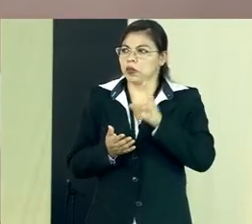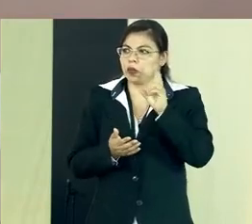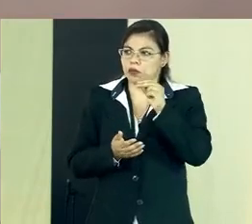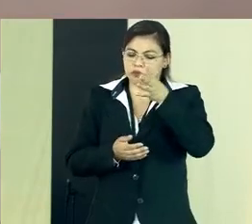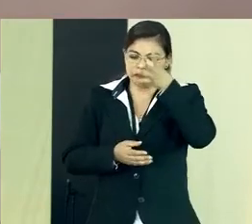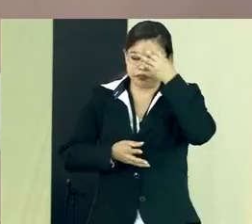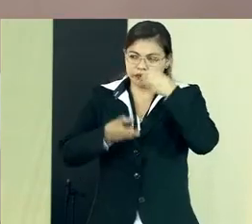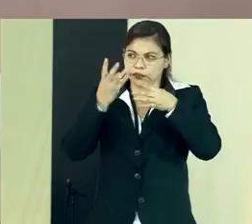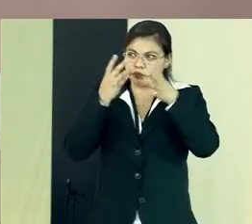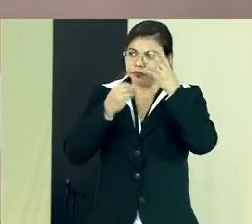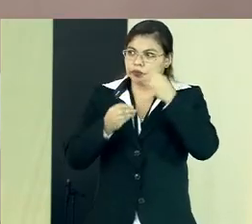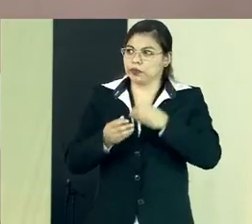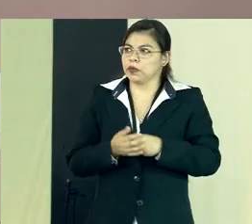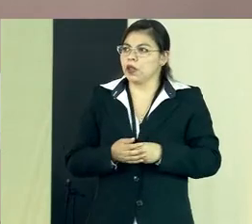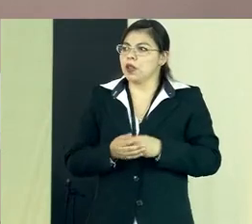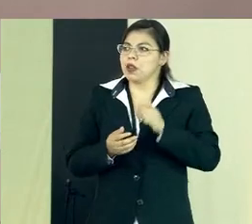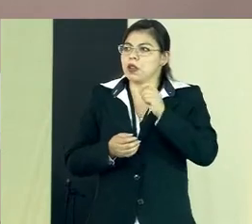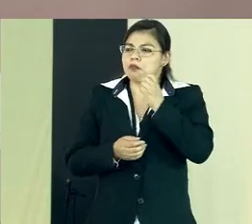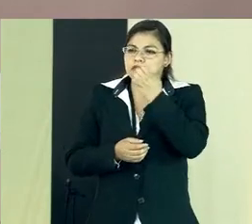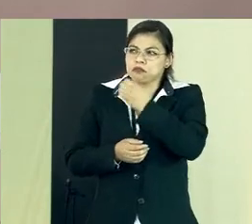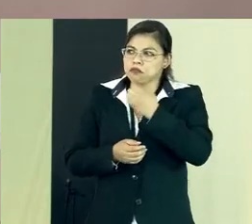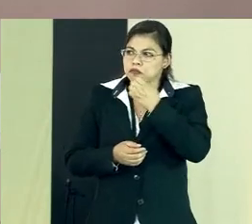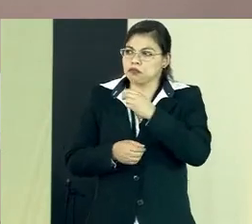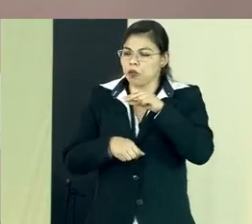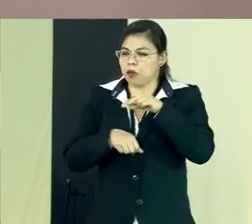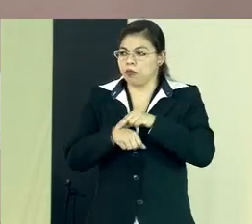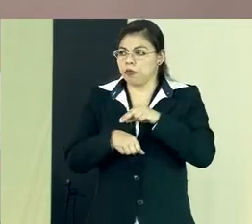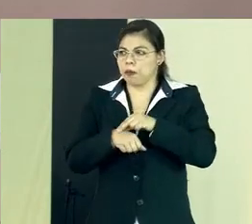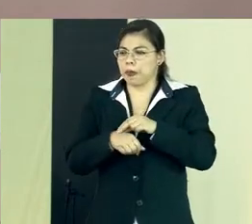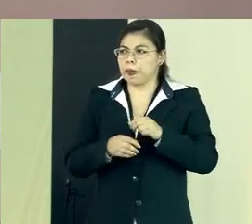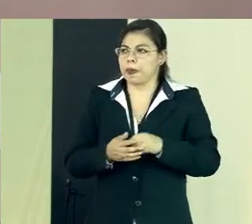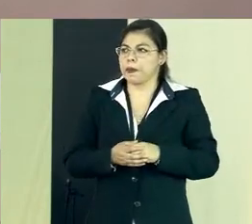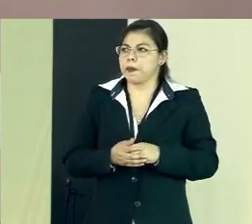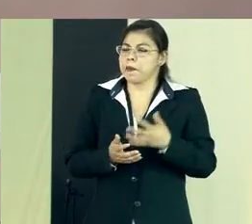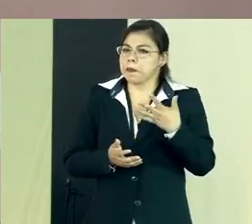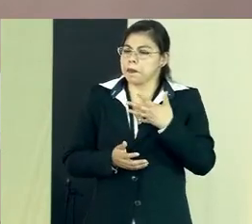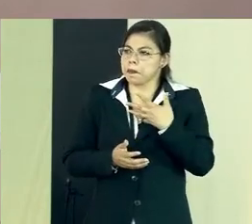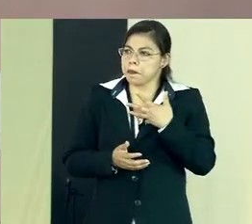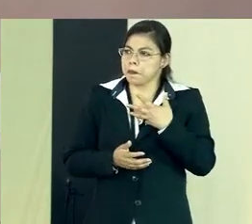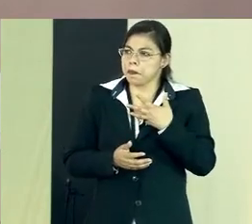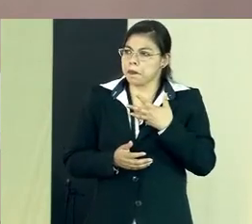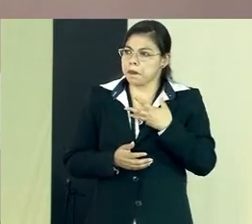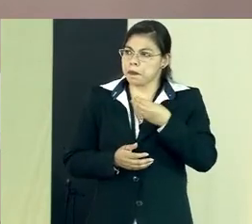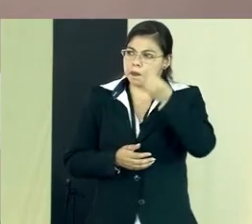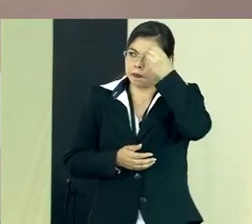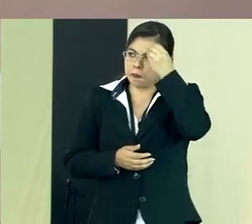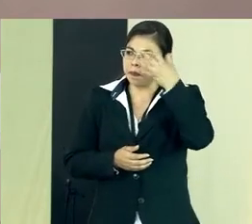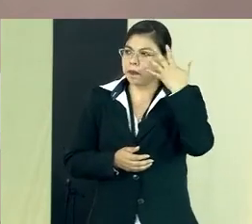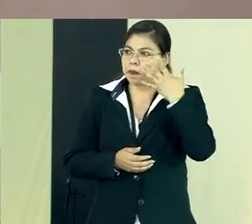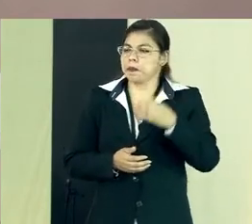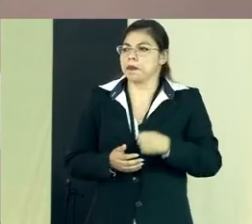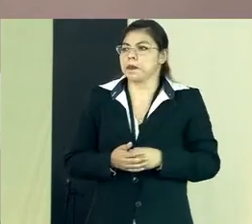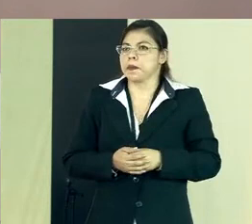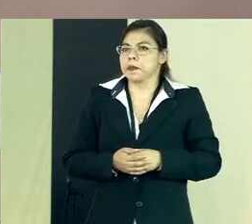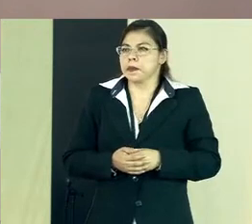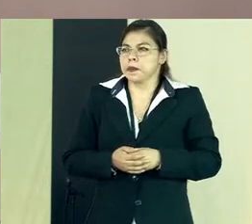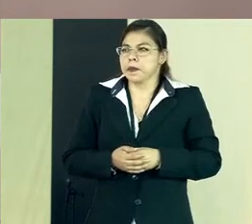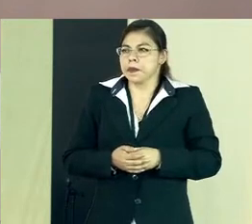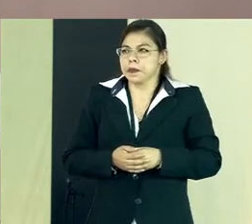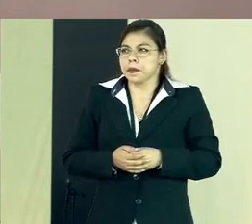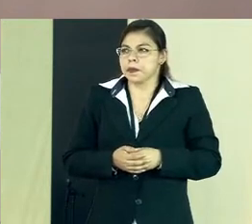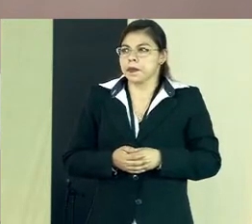en la facultad de medicina por lo que tuve que desaprender para ver con claridad